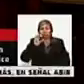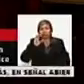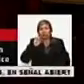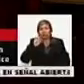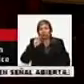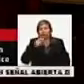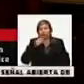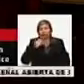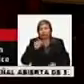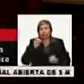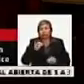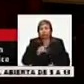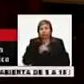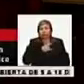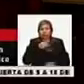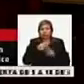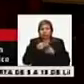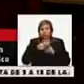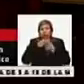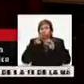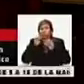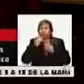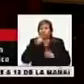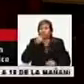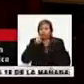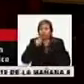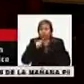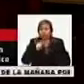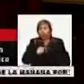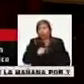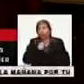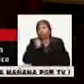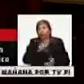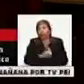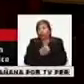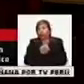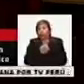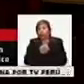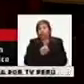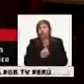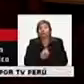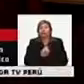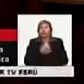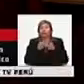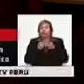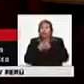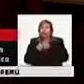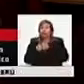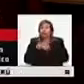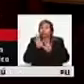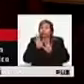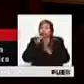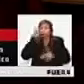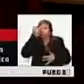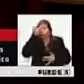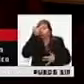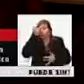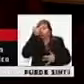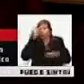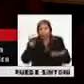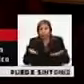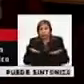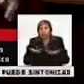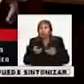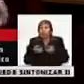Ayla de la Torre? Y ahí, con otro compañero que de repente por su enfermedad no está presente, que